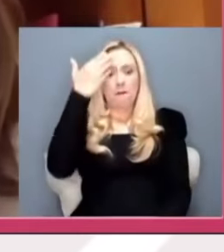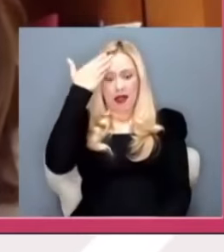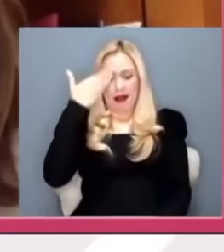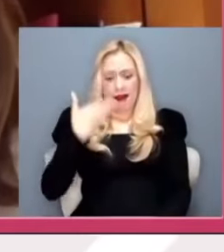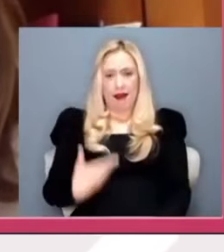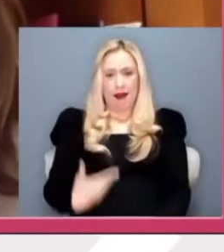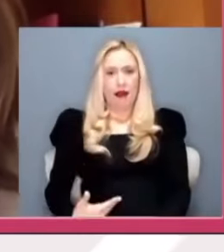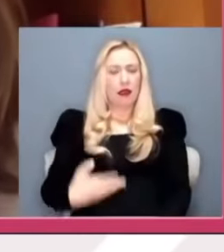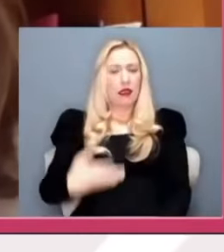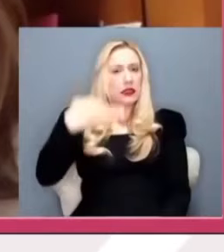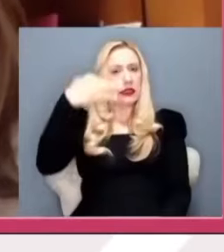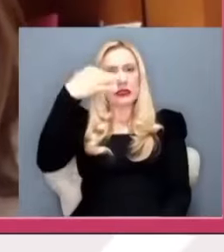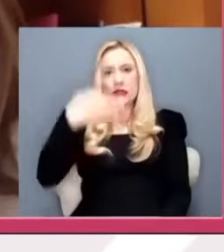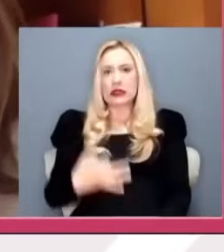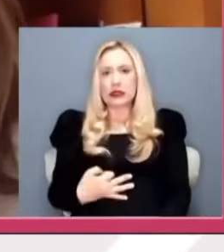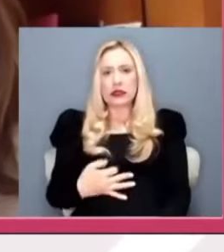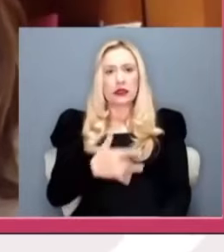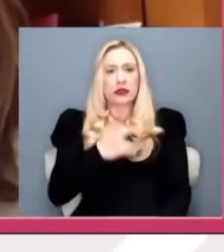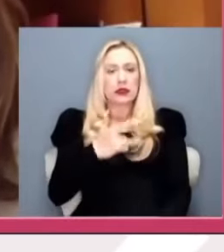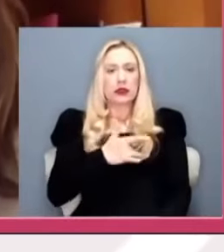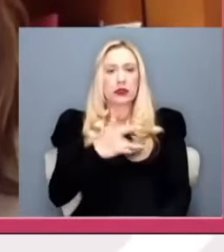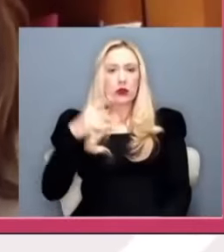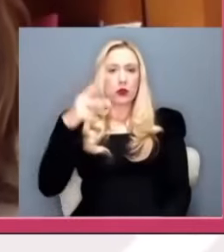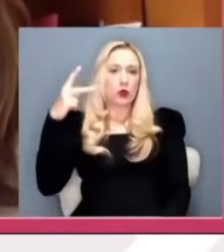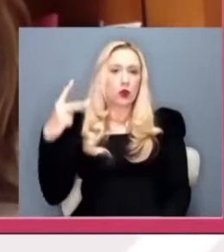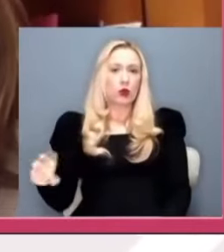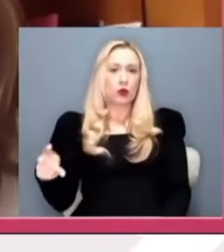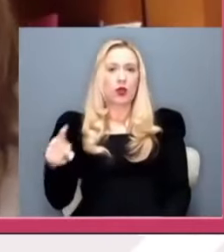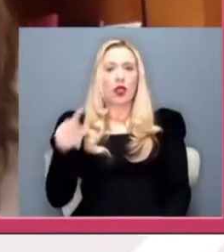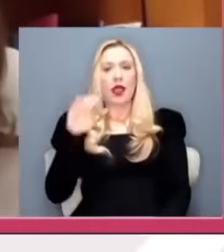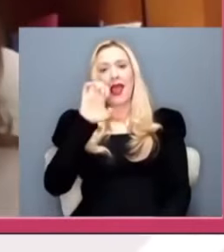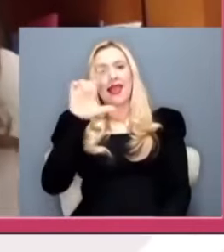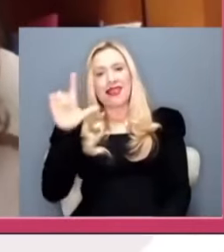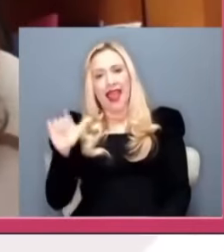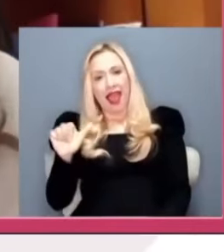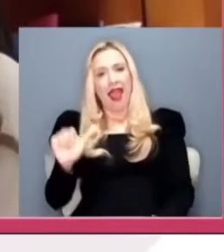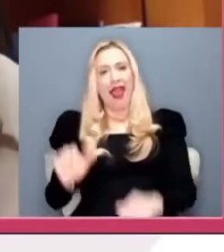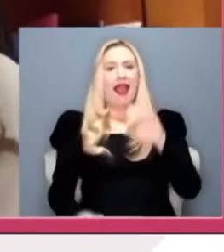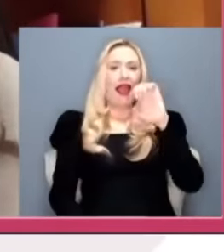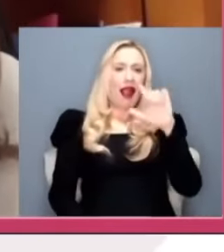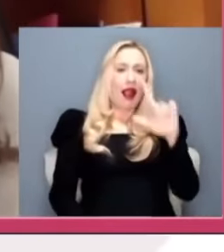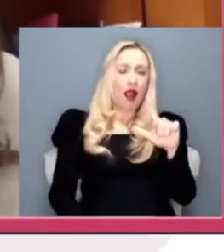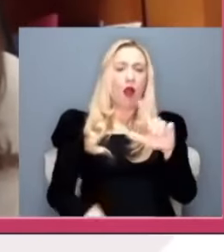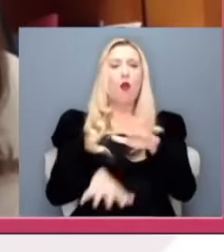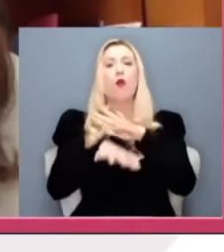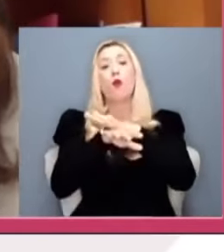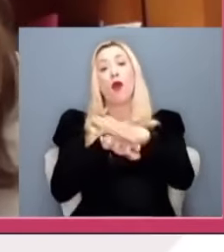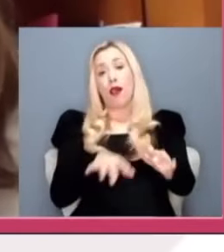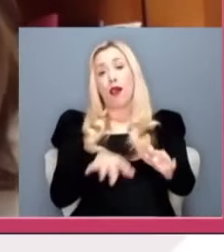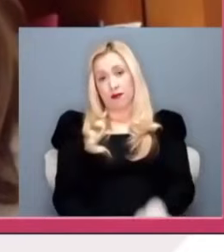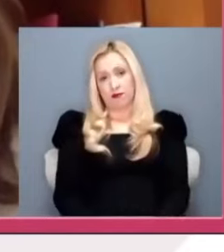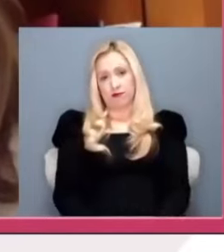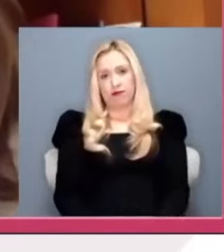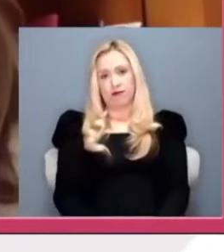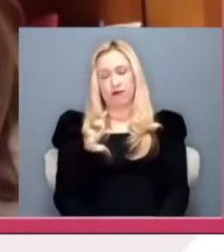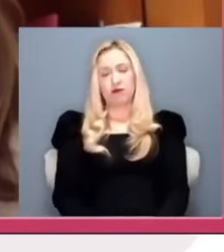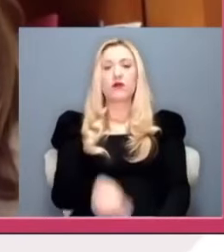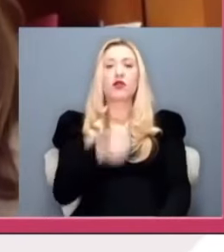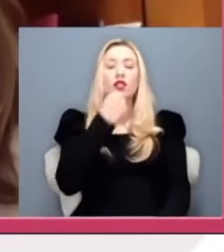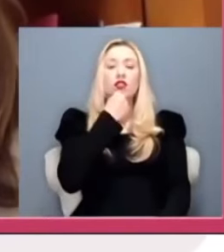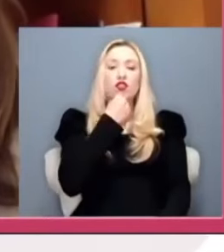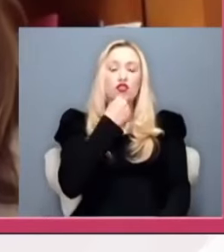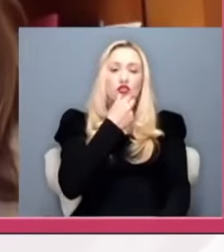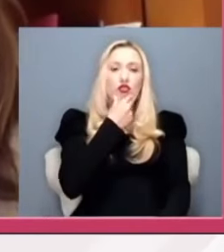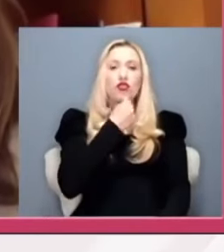sean llamadas con el pronombre y con el nombre con el que se identifican y con el que se reconocen. Y los niños, niñas